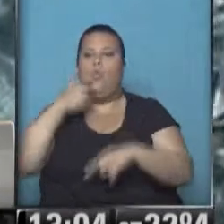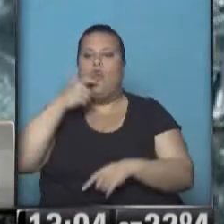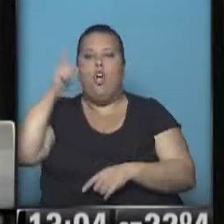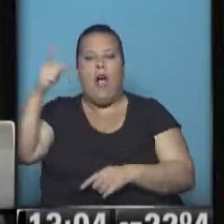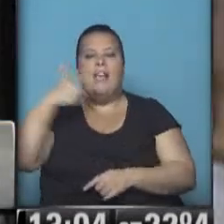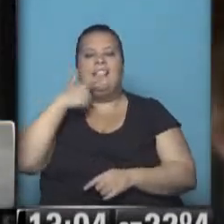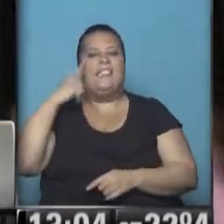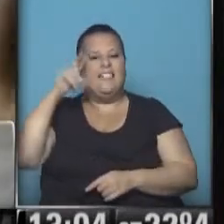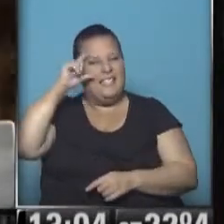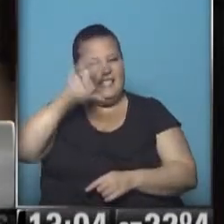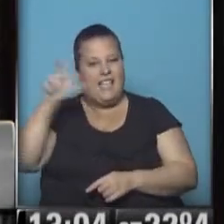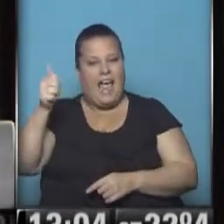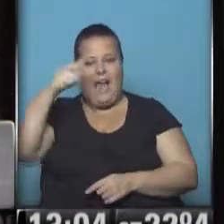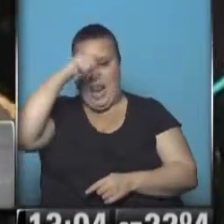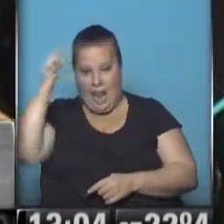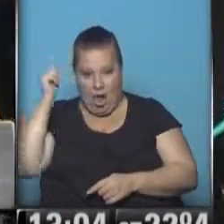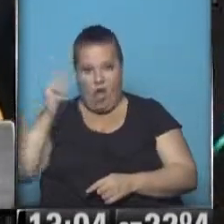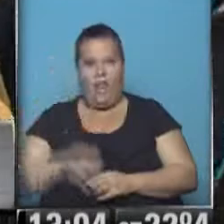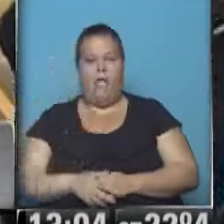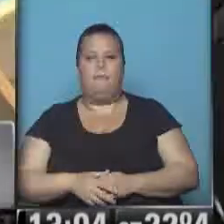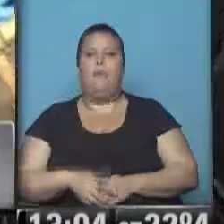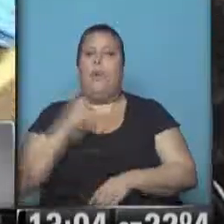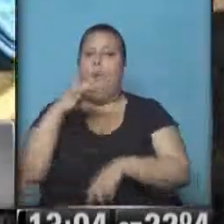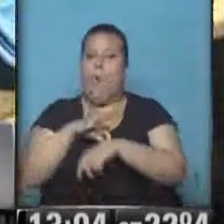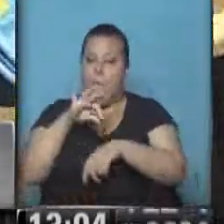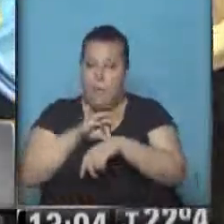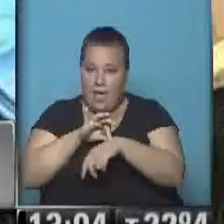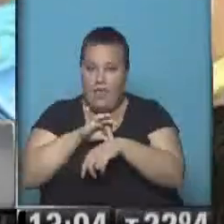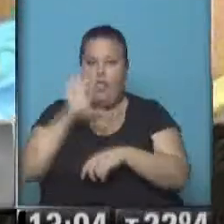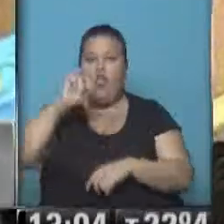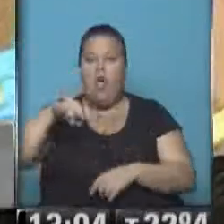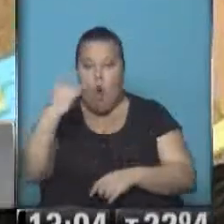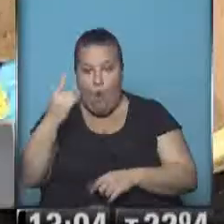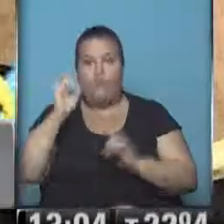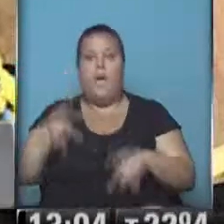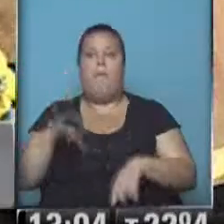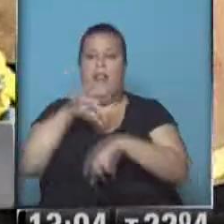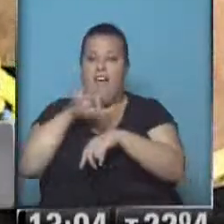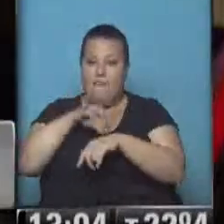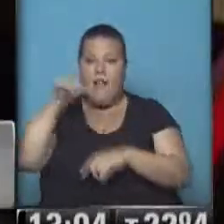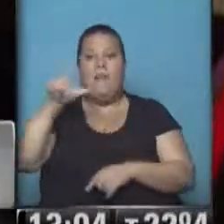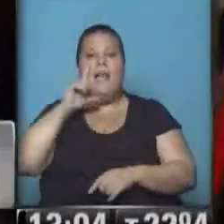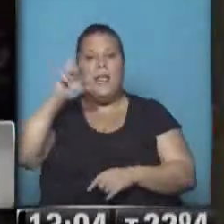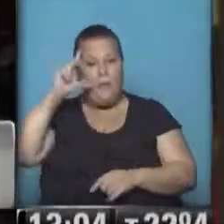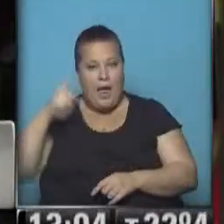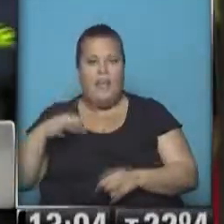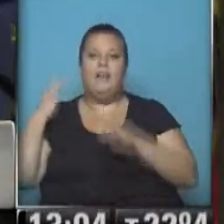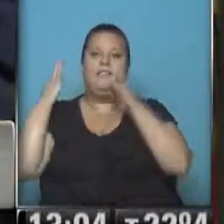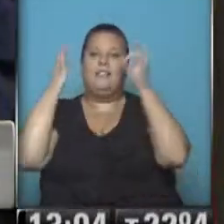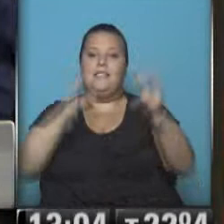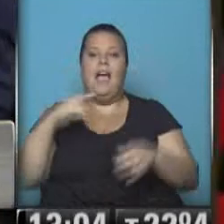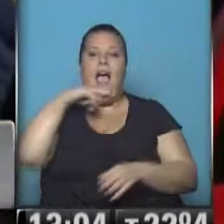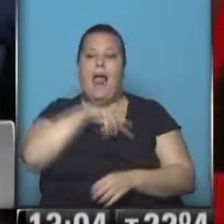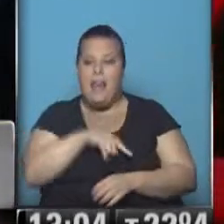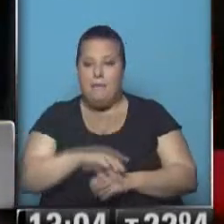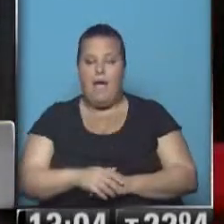Sierra Leona. Así es, y un médico de la misión de la ONU que contrajo el ébola en Liberia está arribando a la ciudad alemana